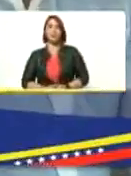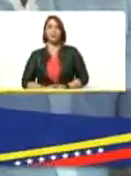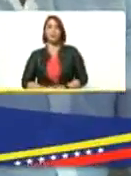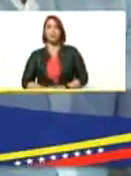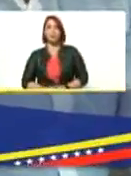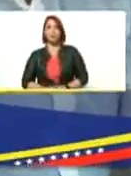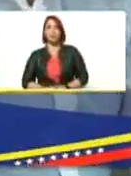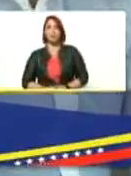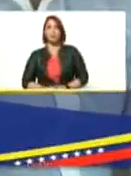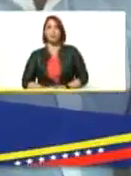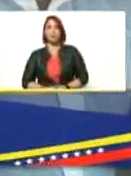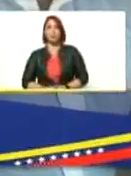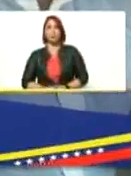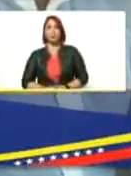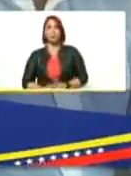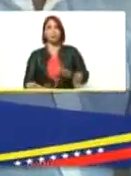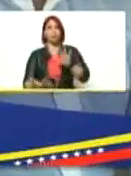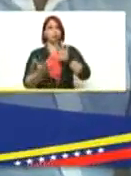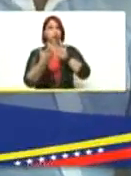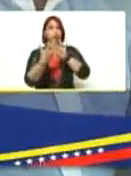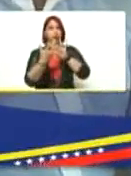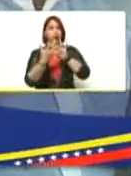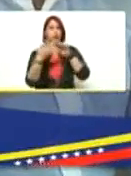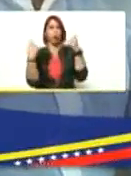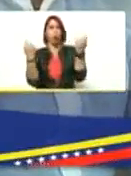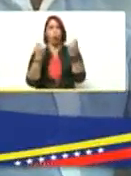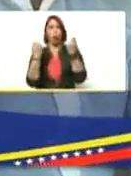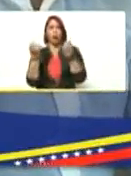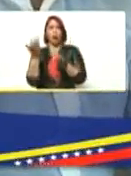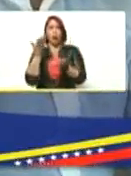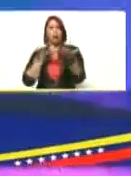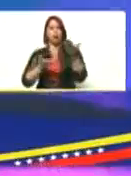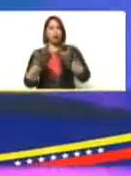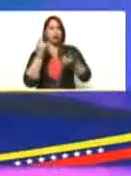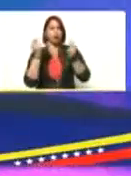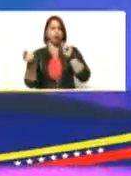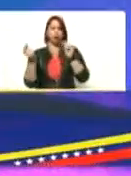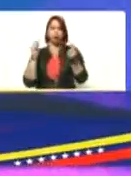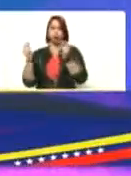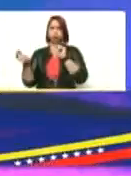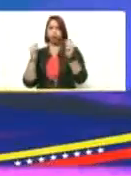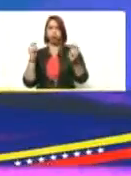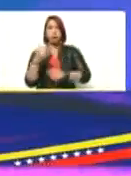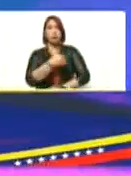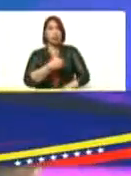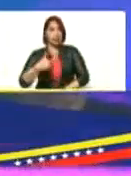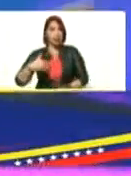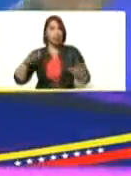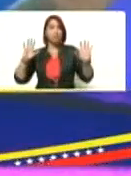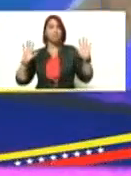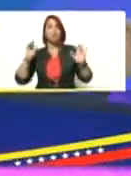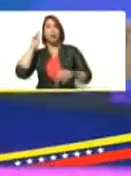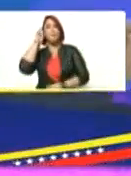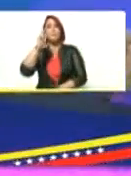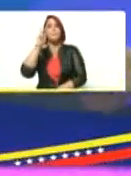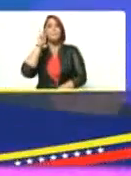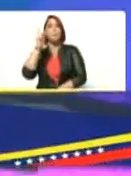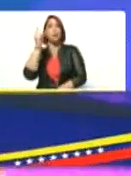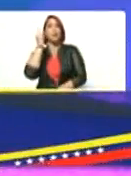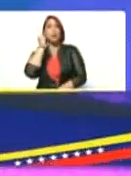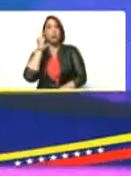vamos entonces a darle paso a esta jornada de intercambio de saberes, de debates. Quisiera que la profesora Dulce